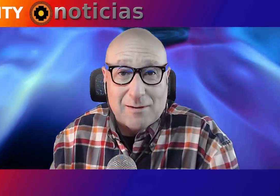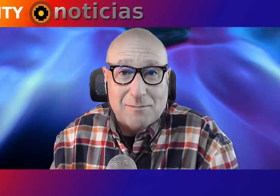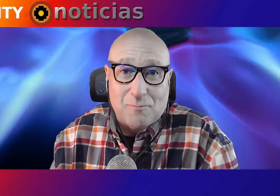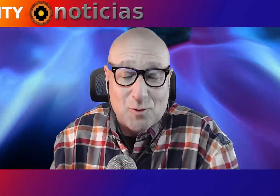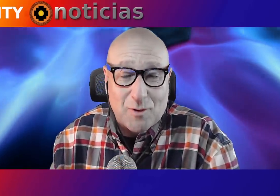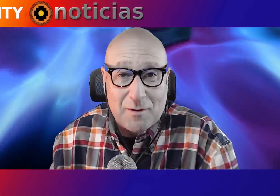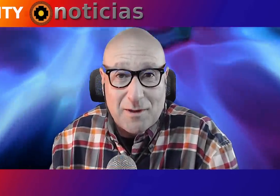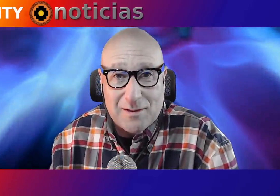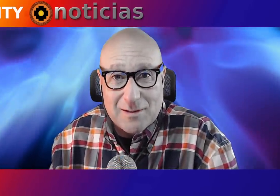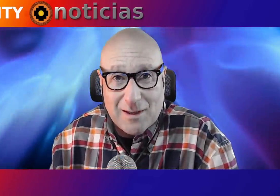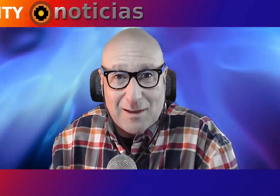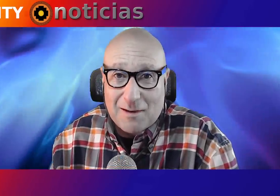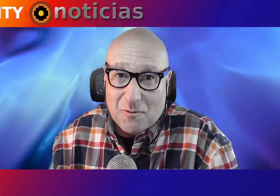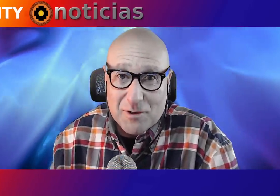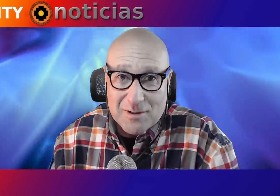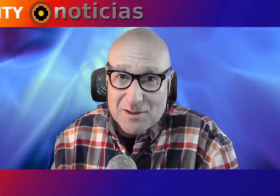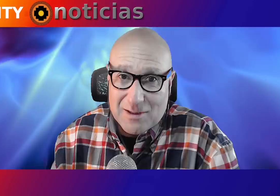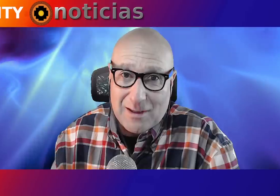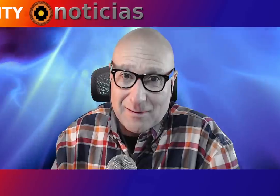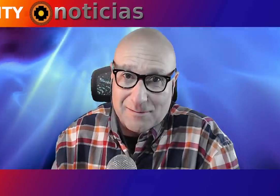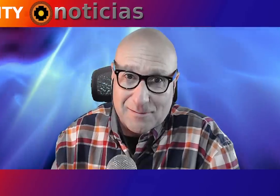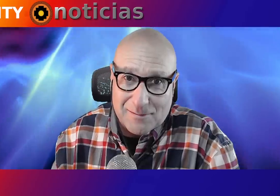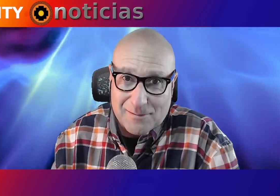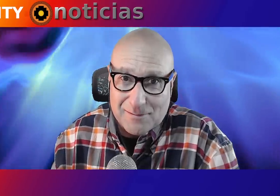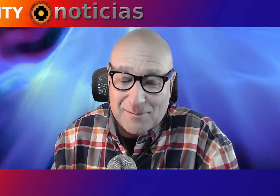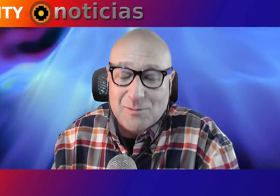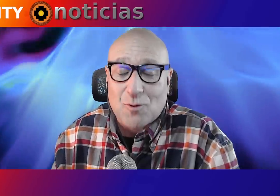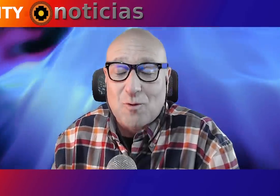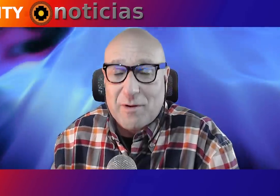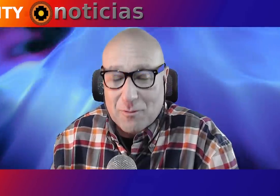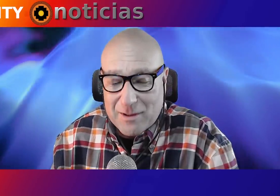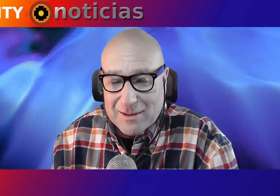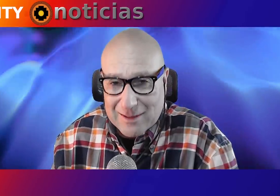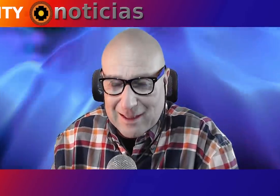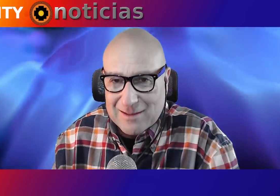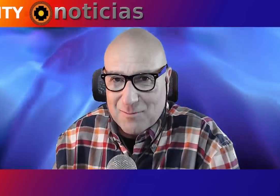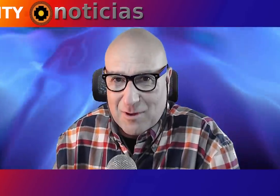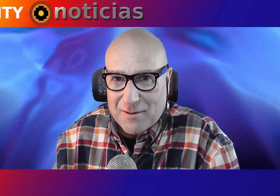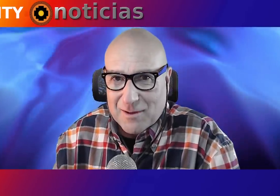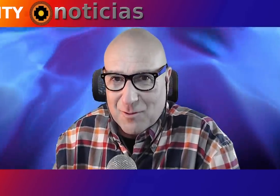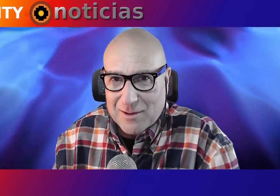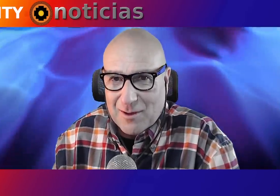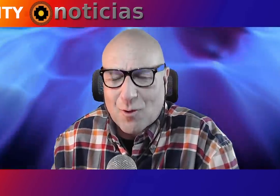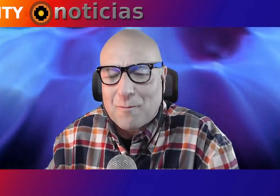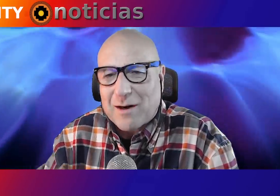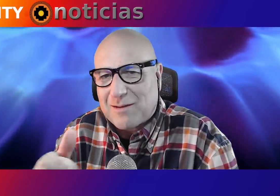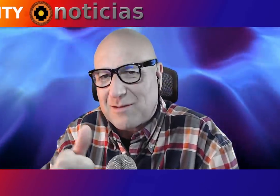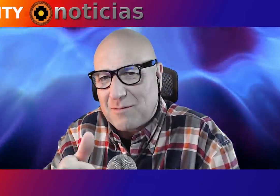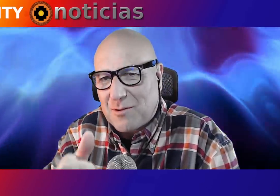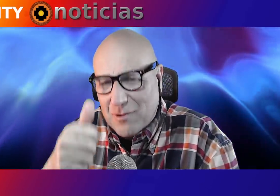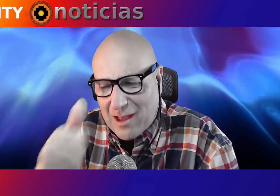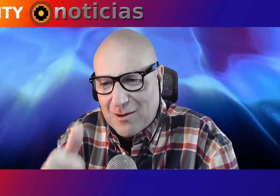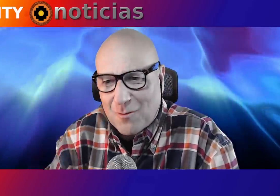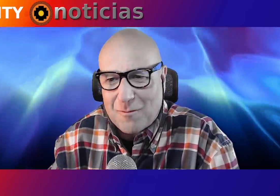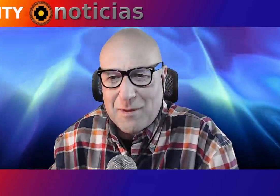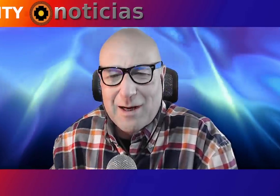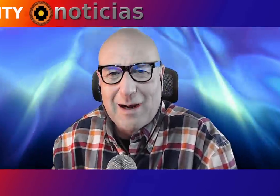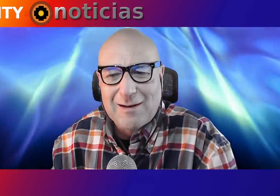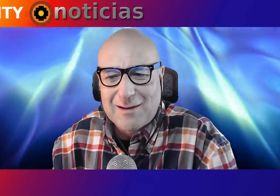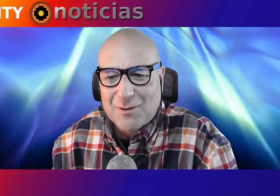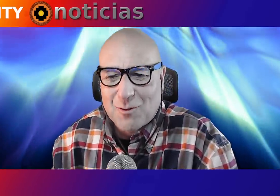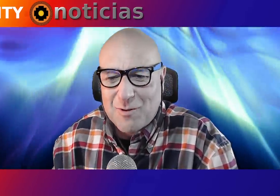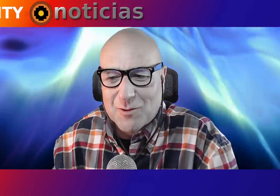también puso en evidencia a Boric de Chile. Soy Wilmer Domínguez. Gracias por haberte conectado. Comparte este video. Hazlo